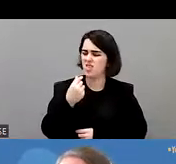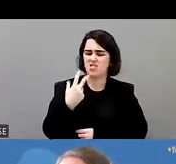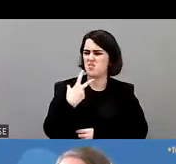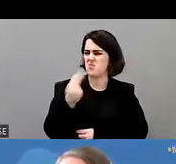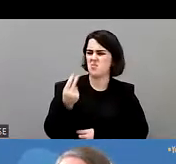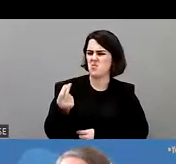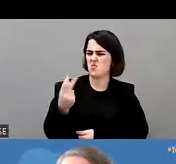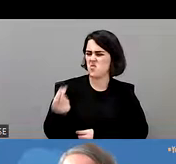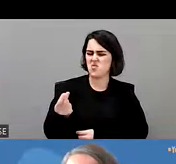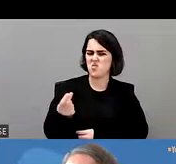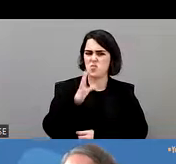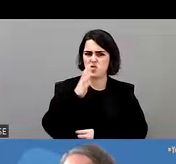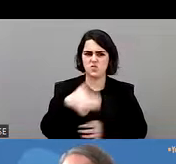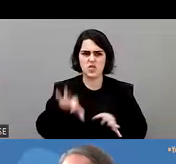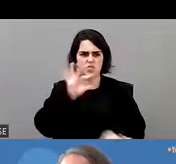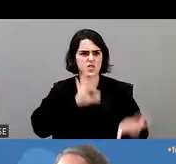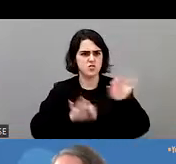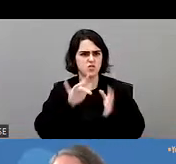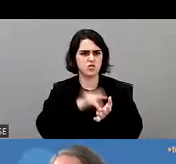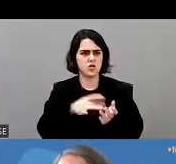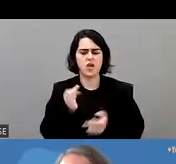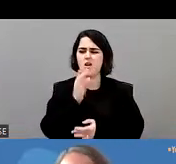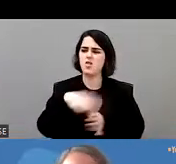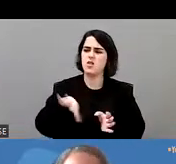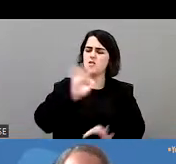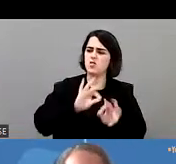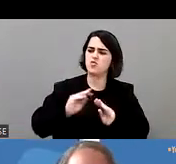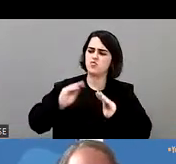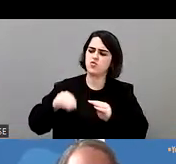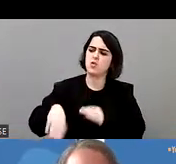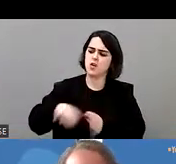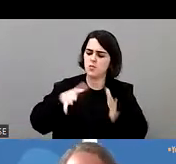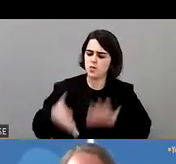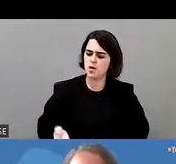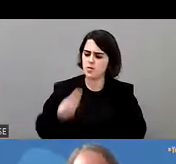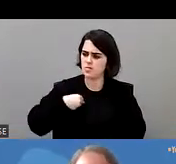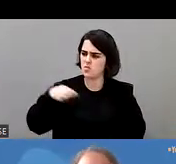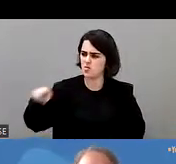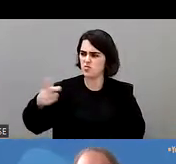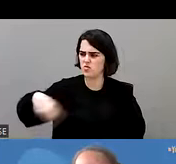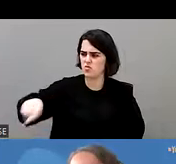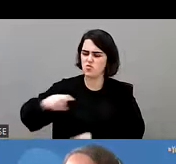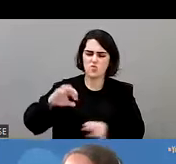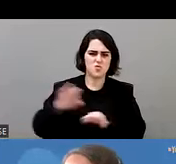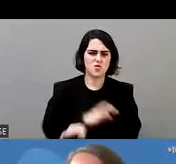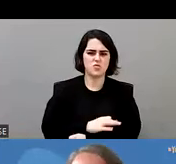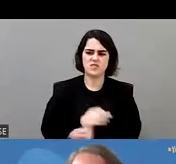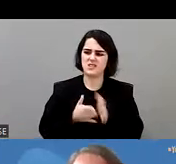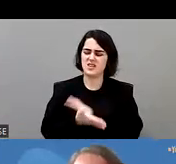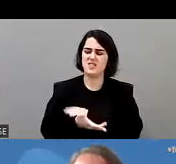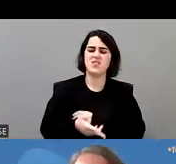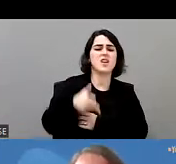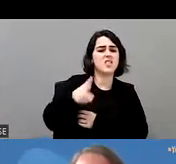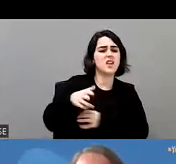voz, el tomar decisiones, o tomamos la decisión por ellos cuando vemos que a lo mejor es una decisión equivocada? El derecho a equivocarse es otro de los